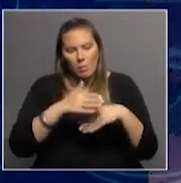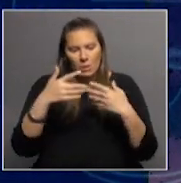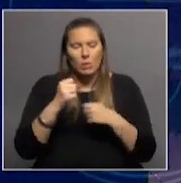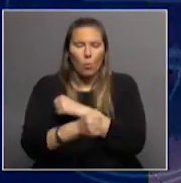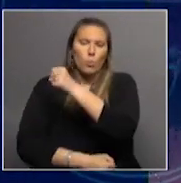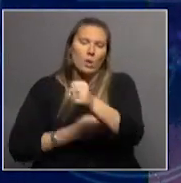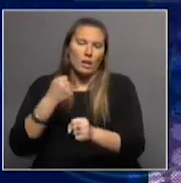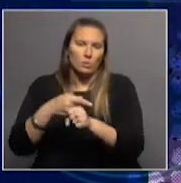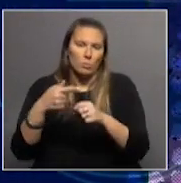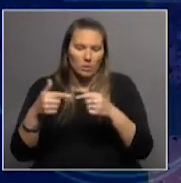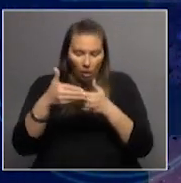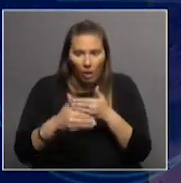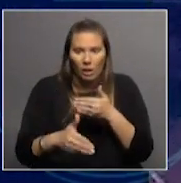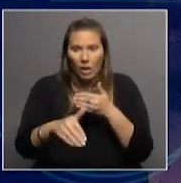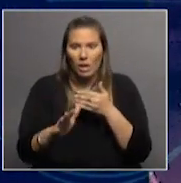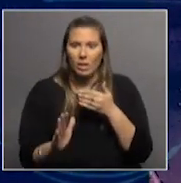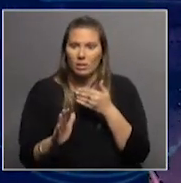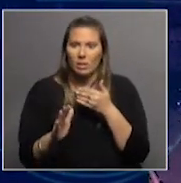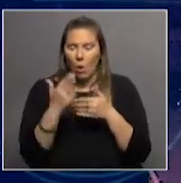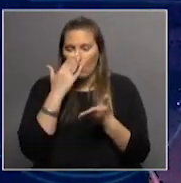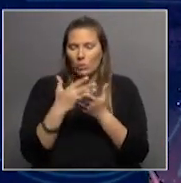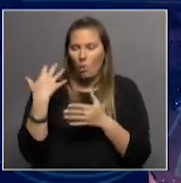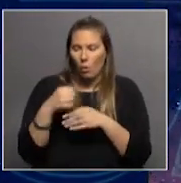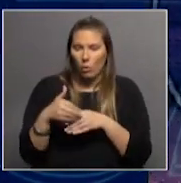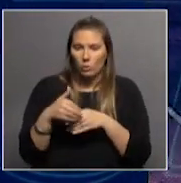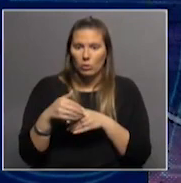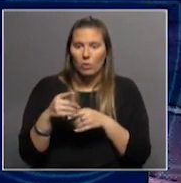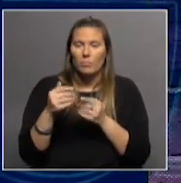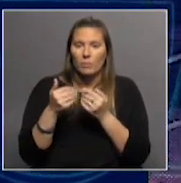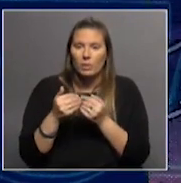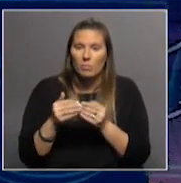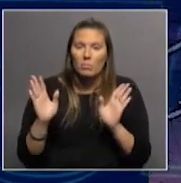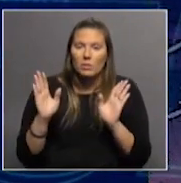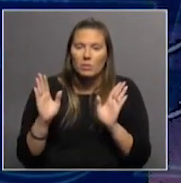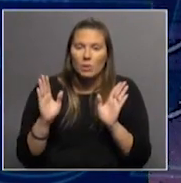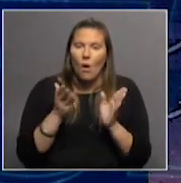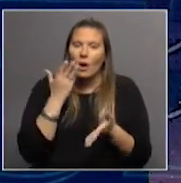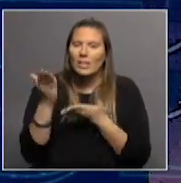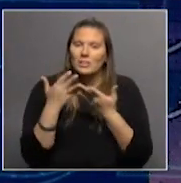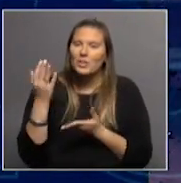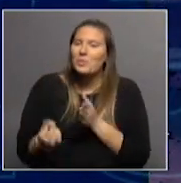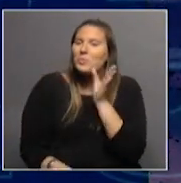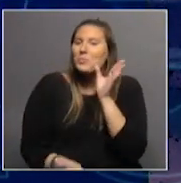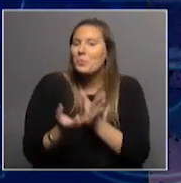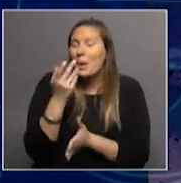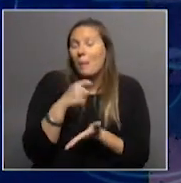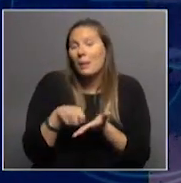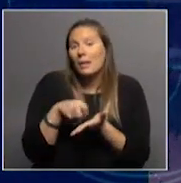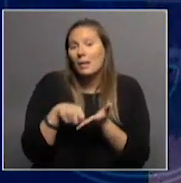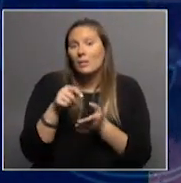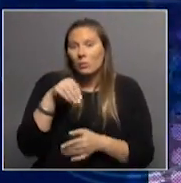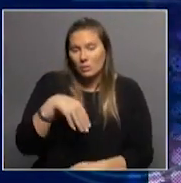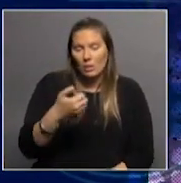medio y bueno y empezaron a surgir canciones canciones nuevas así que va a estar en